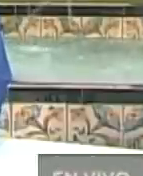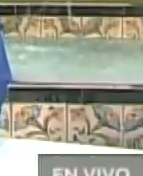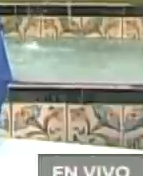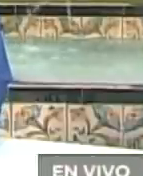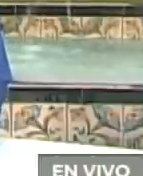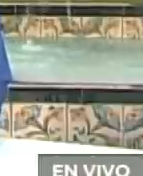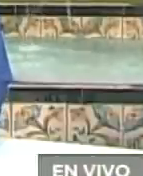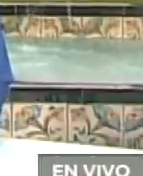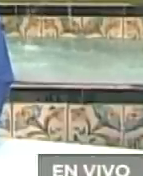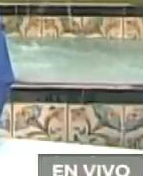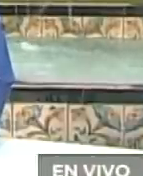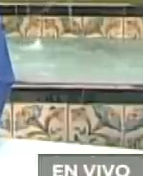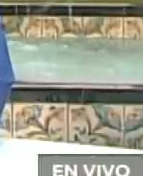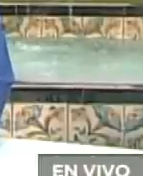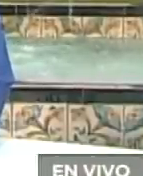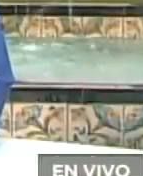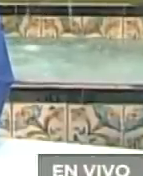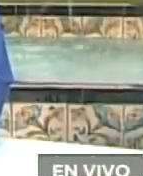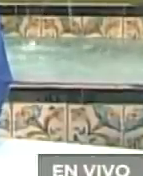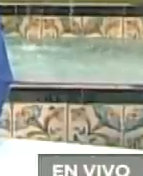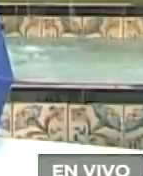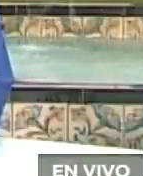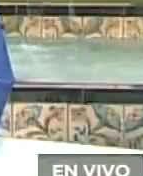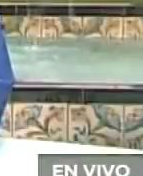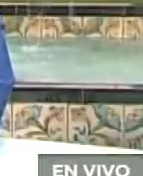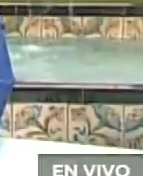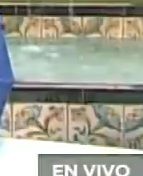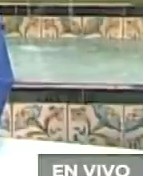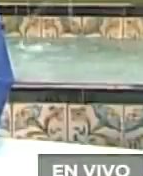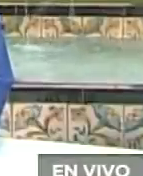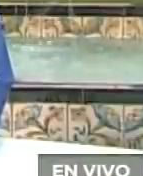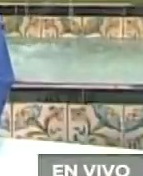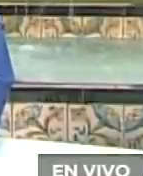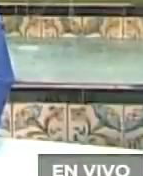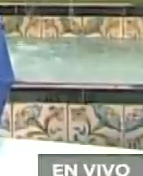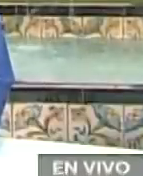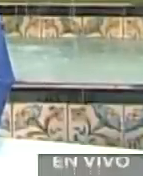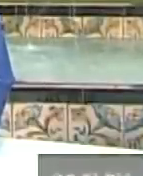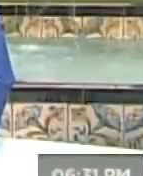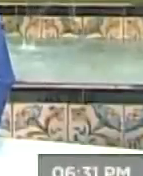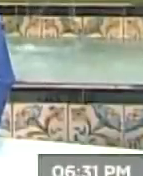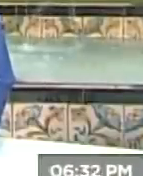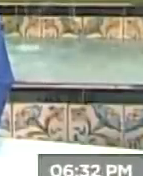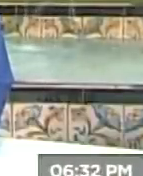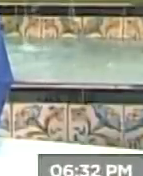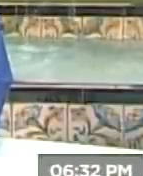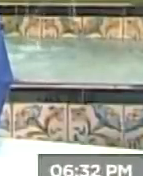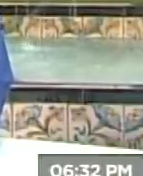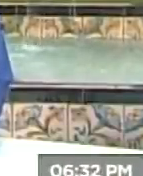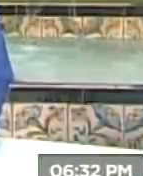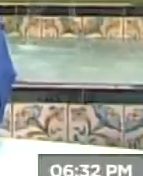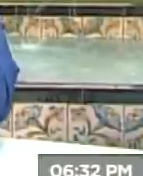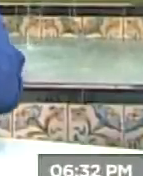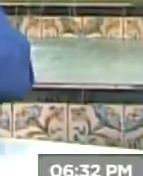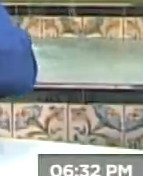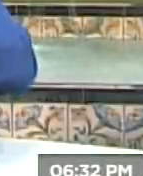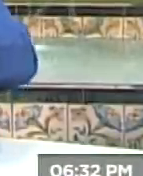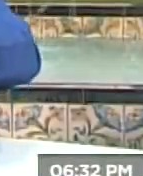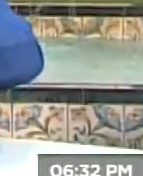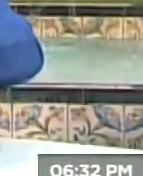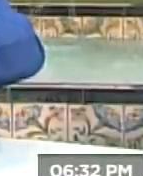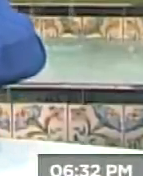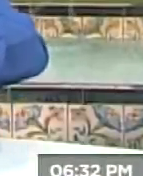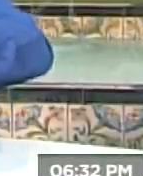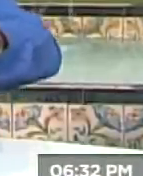porque el 19 de abril cayó martes se agarraron el lunes y otros